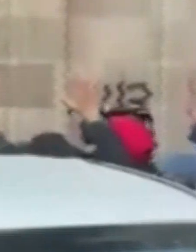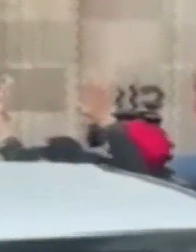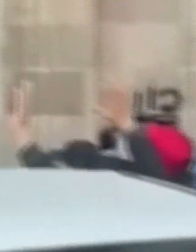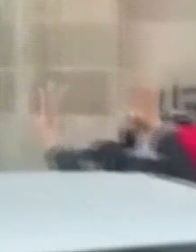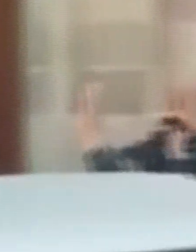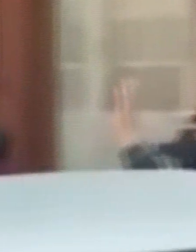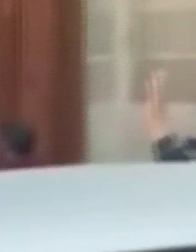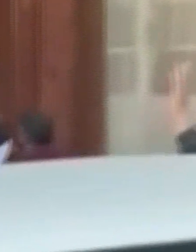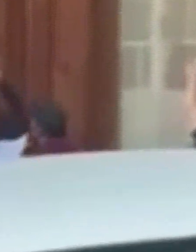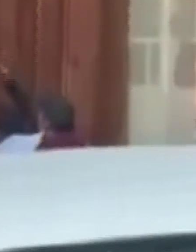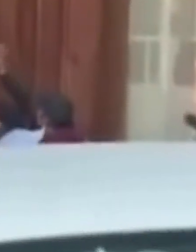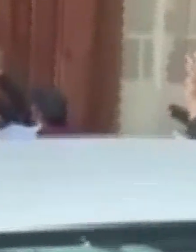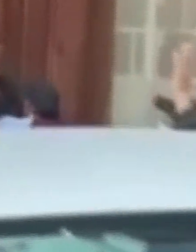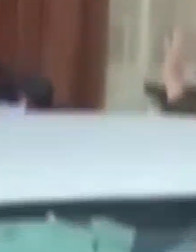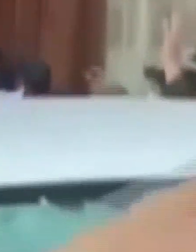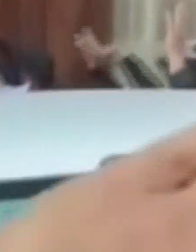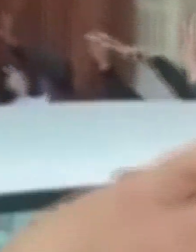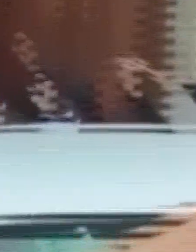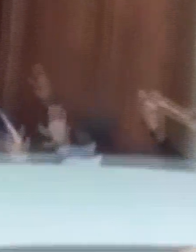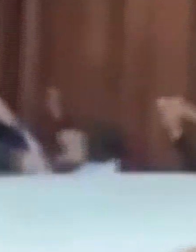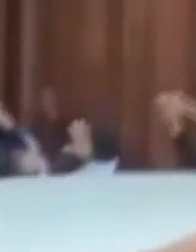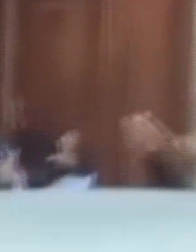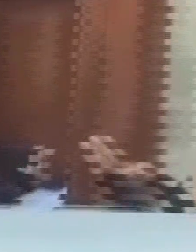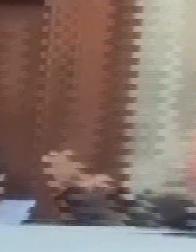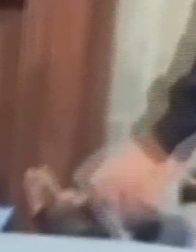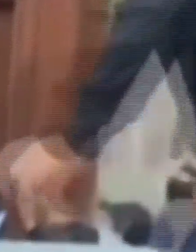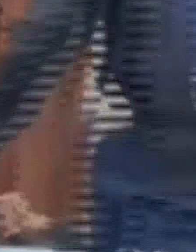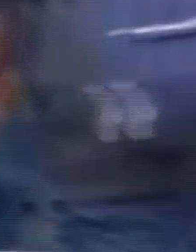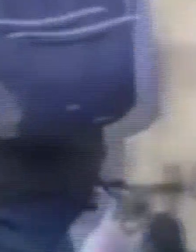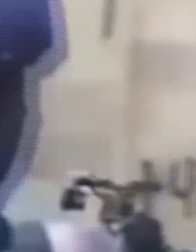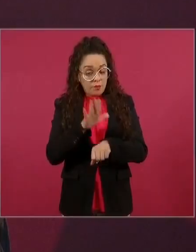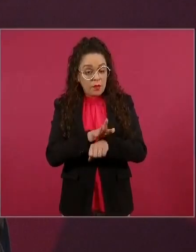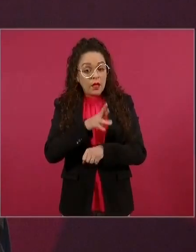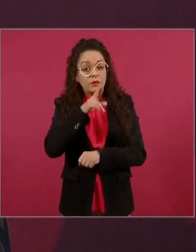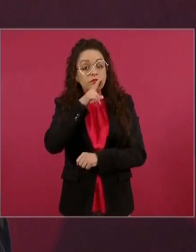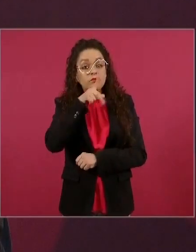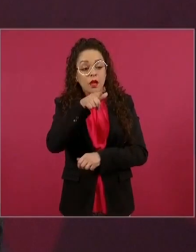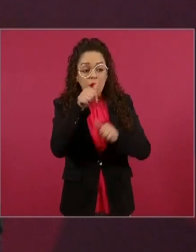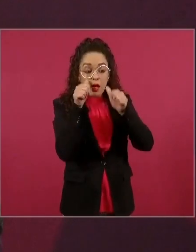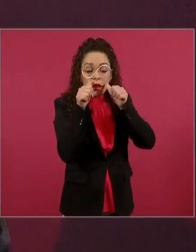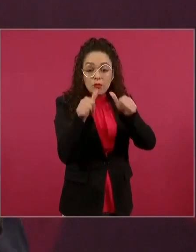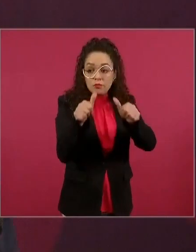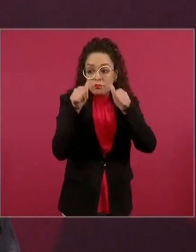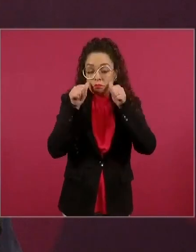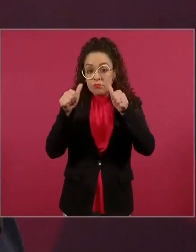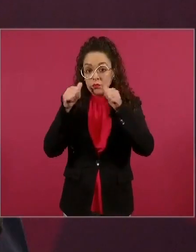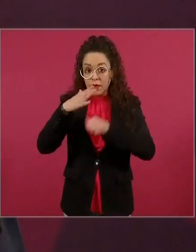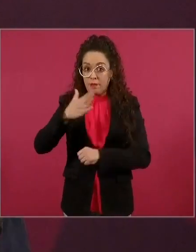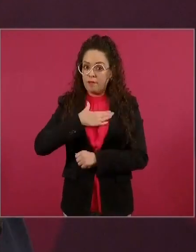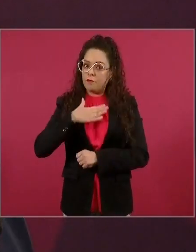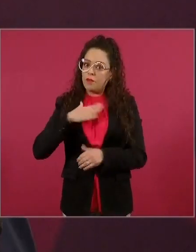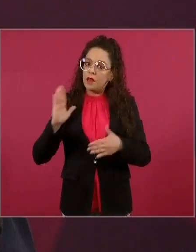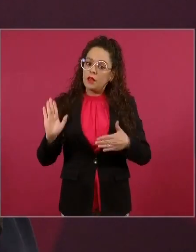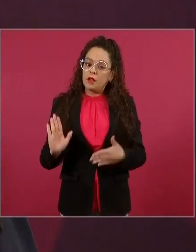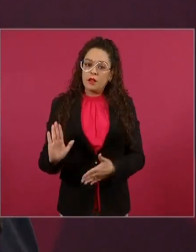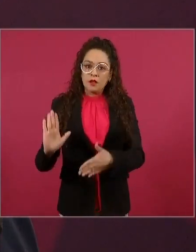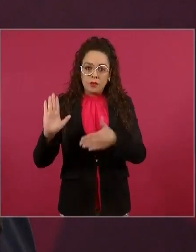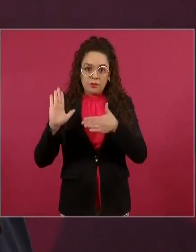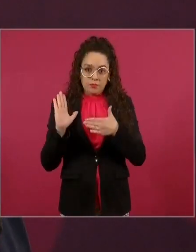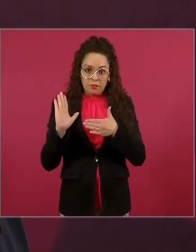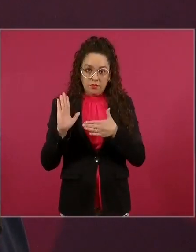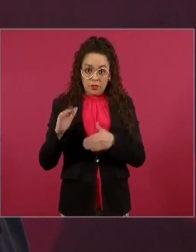deapa regresar su campamento que mantienen sobre la Plaza de la Constitución el presidente de la república informó que en 20 días